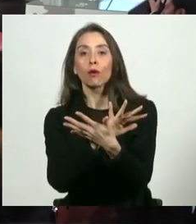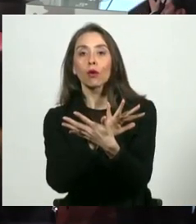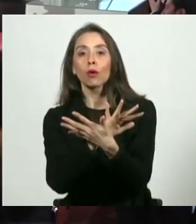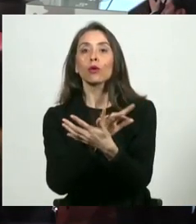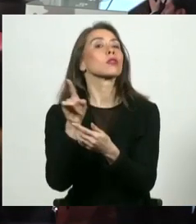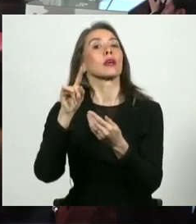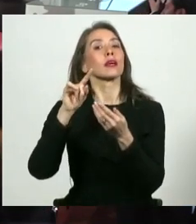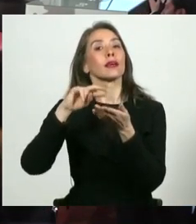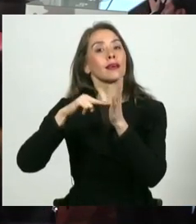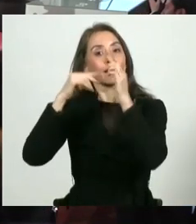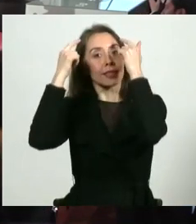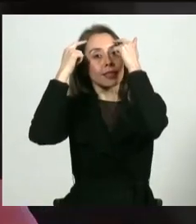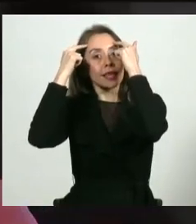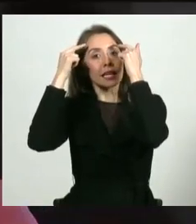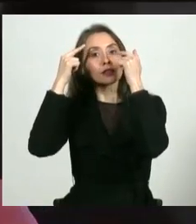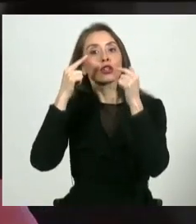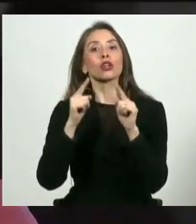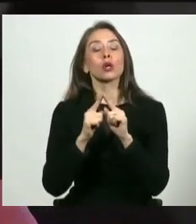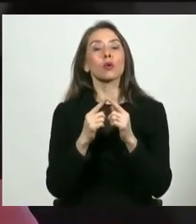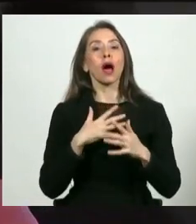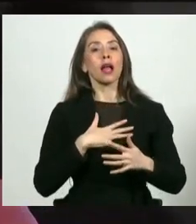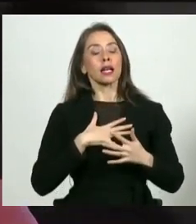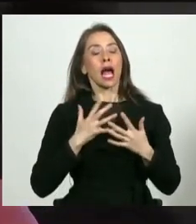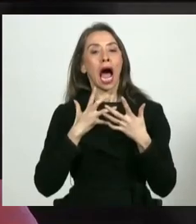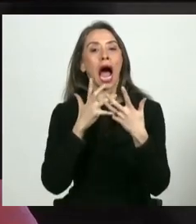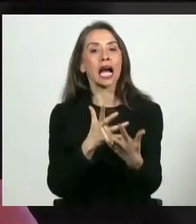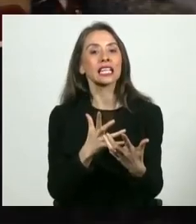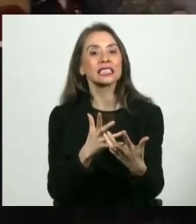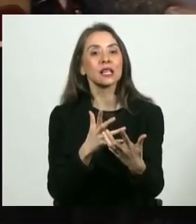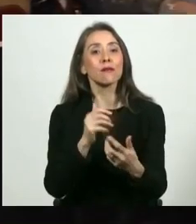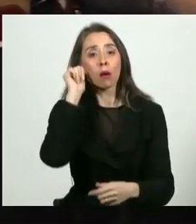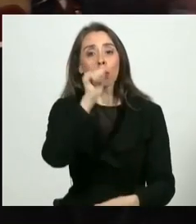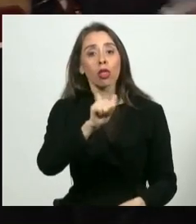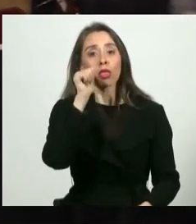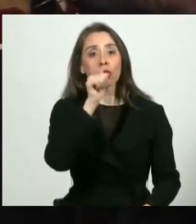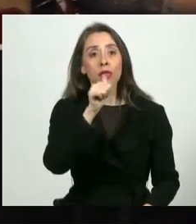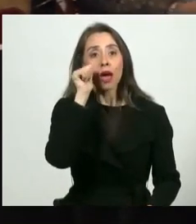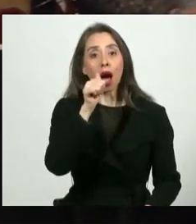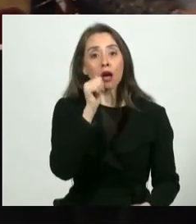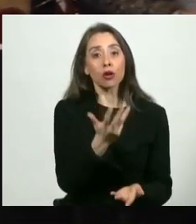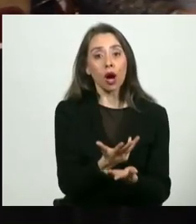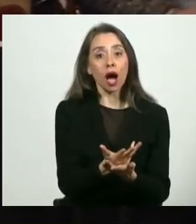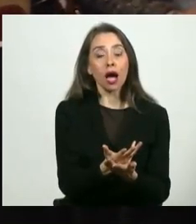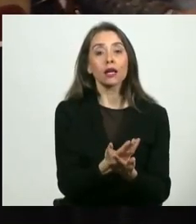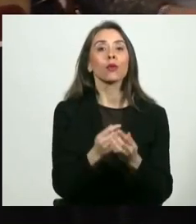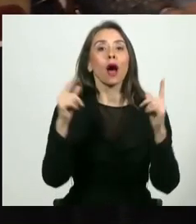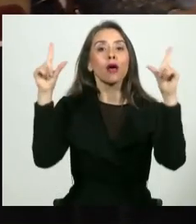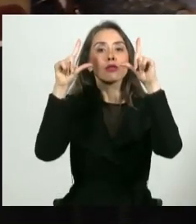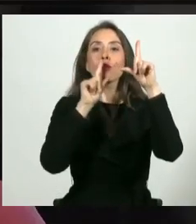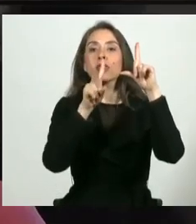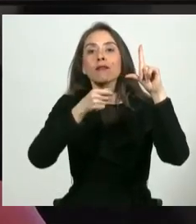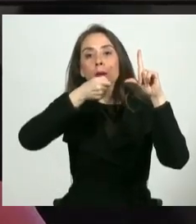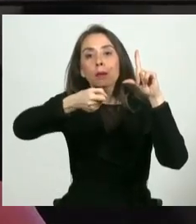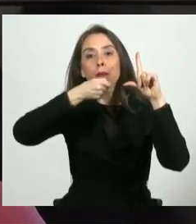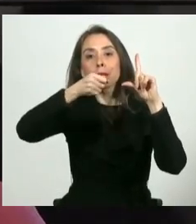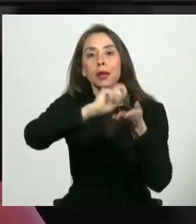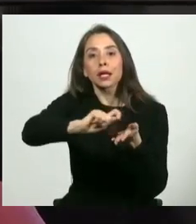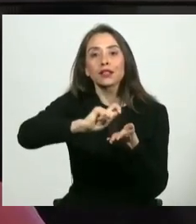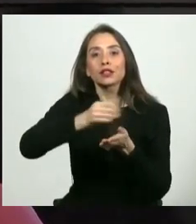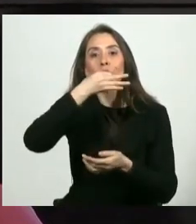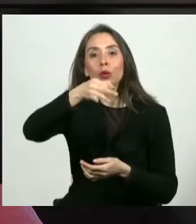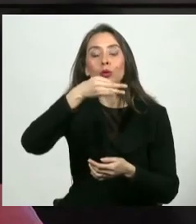estos trastornos con síntomas de agresividad, de diaria ocurrencia, cuando en los despachos periodísticos, y eso es solo